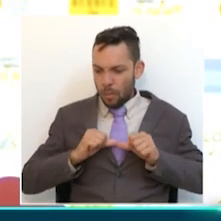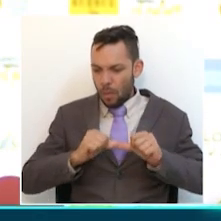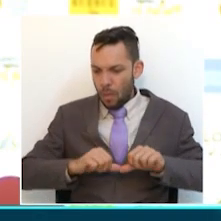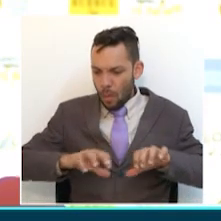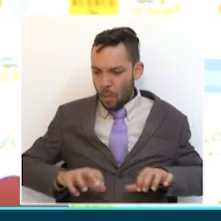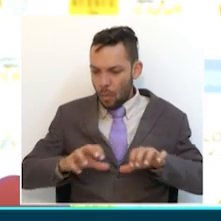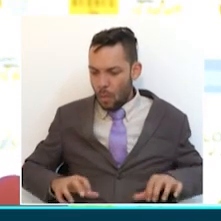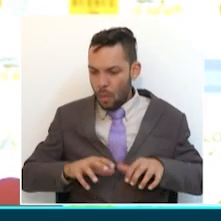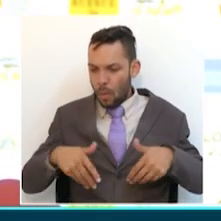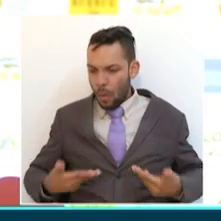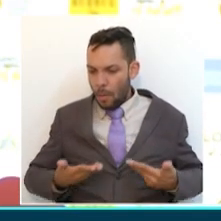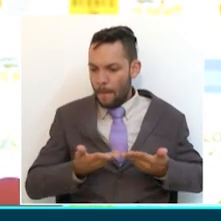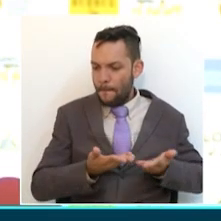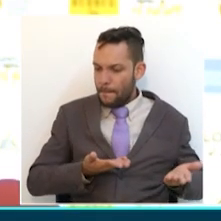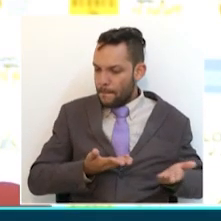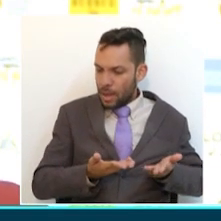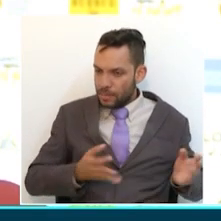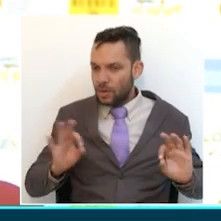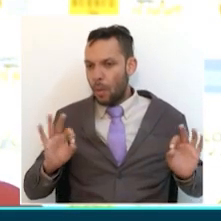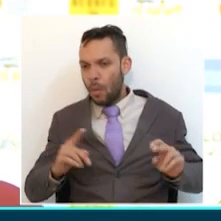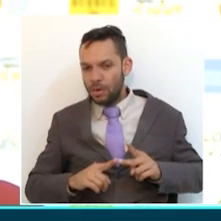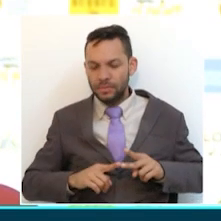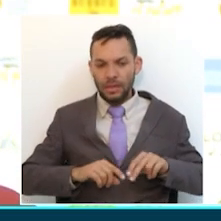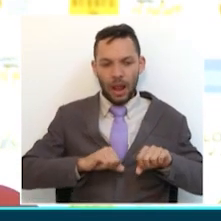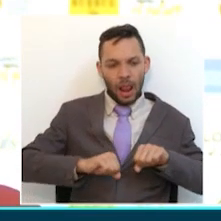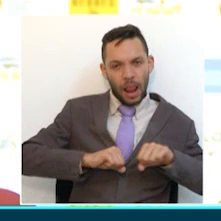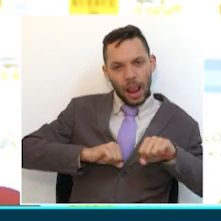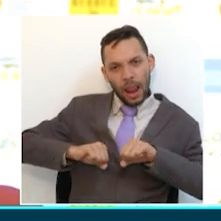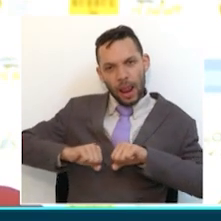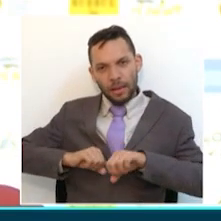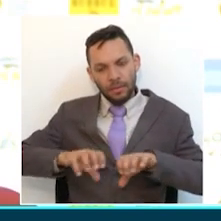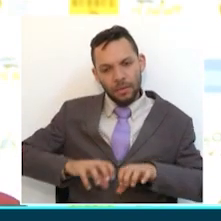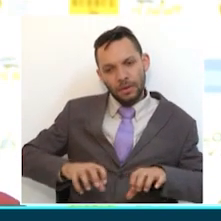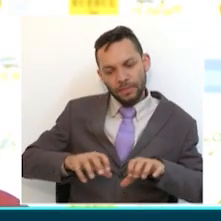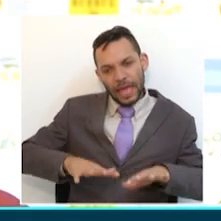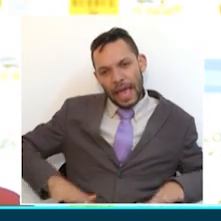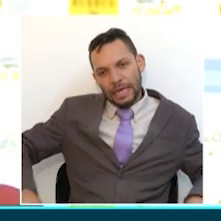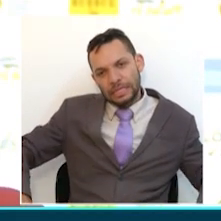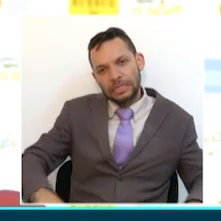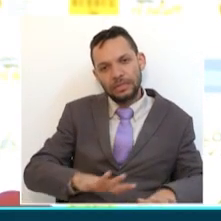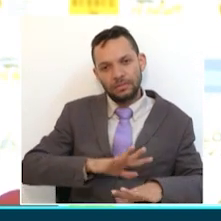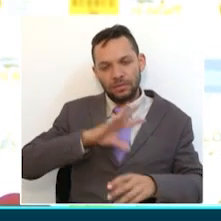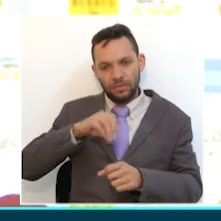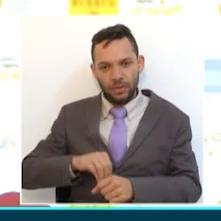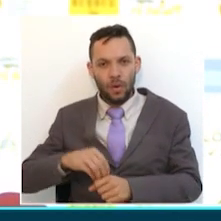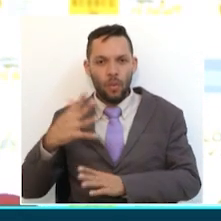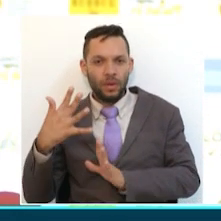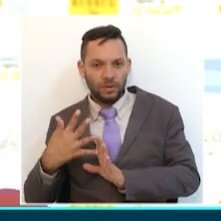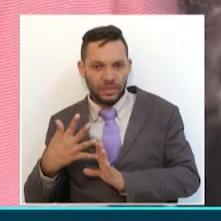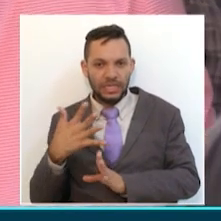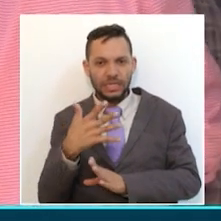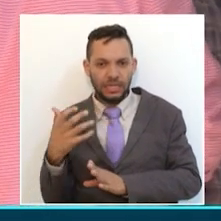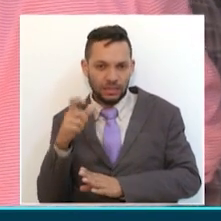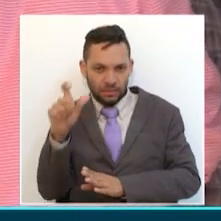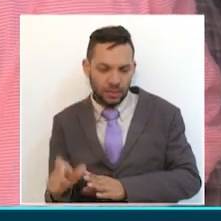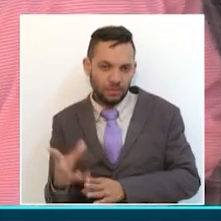poder convocar y poder, obviamente, generar todos los espacios que nos permitieran tener hoy más de 4.500 personas.